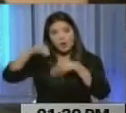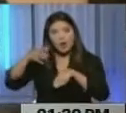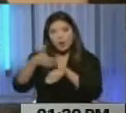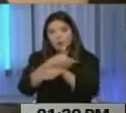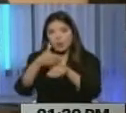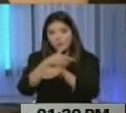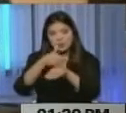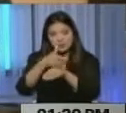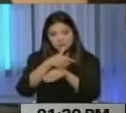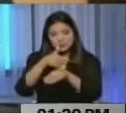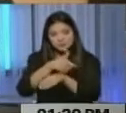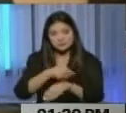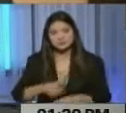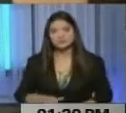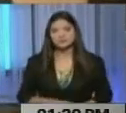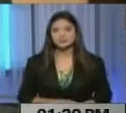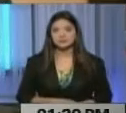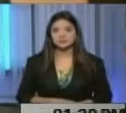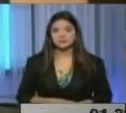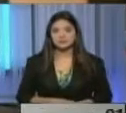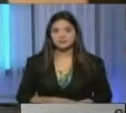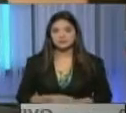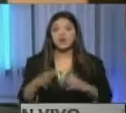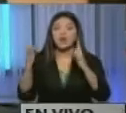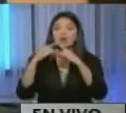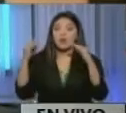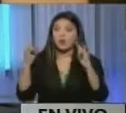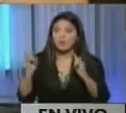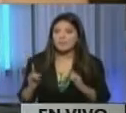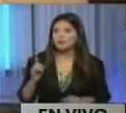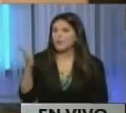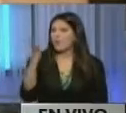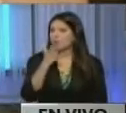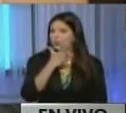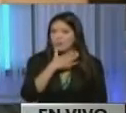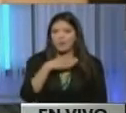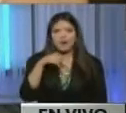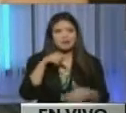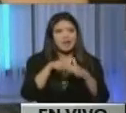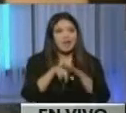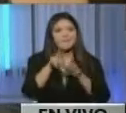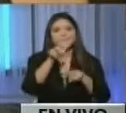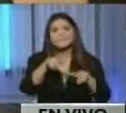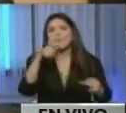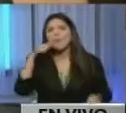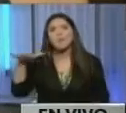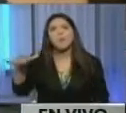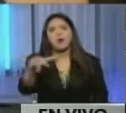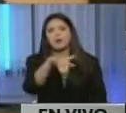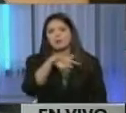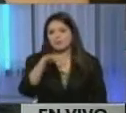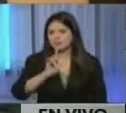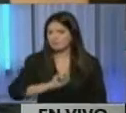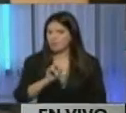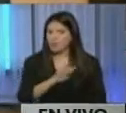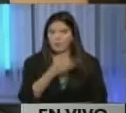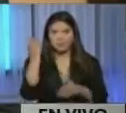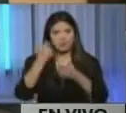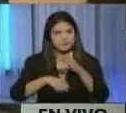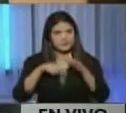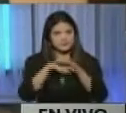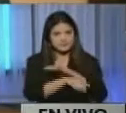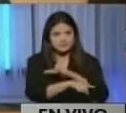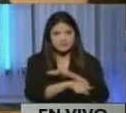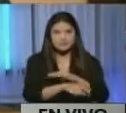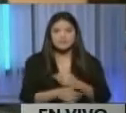Nacional. En los campamentos no habrá ni podrá ingresar población civil en ningún momento.